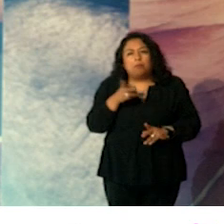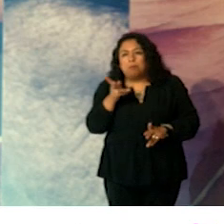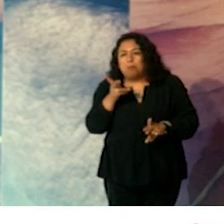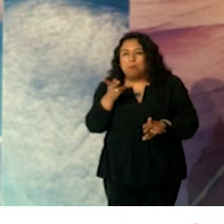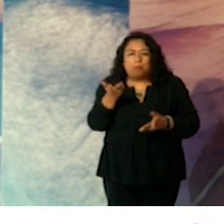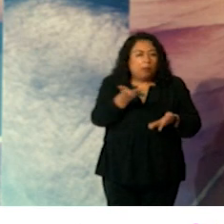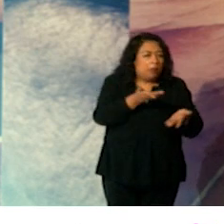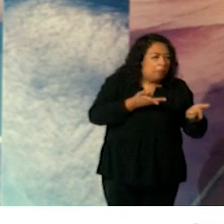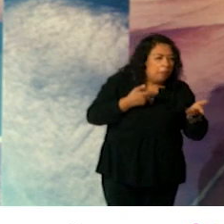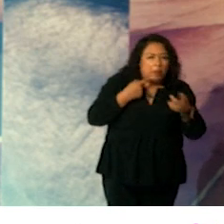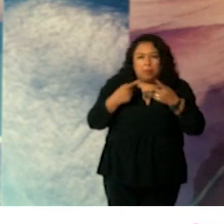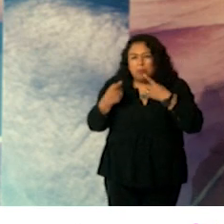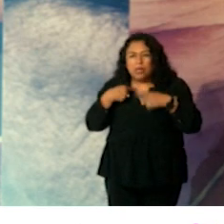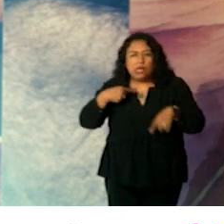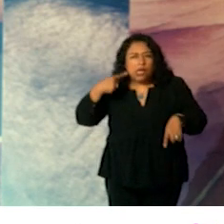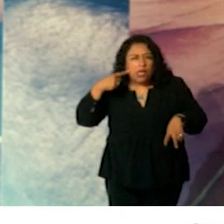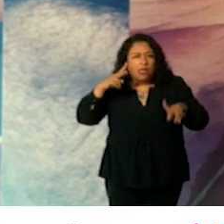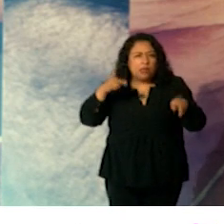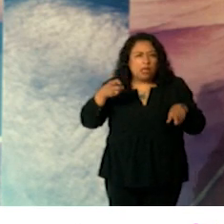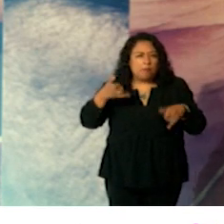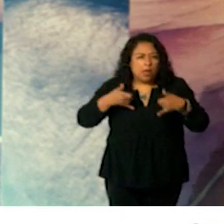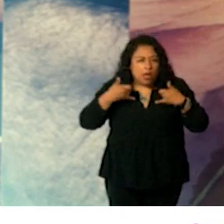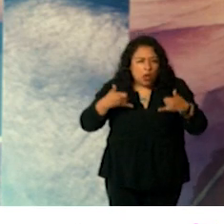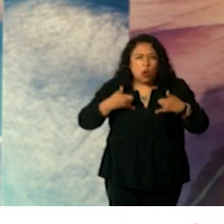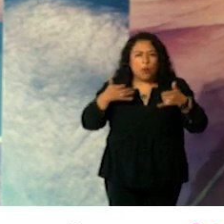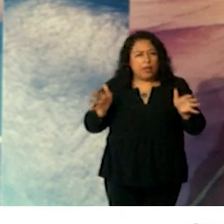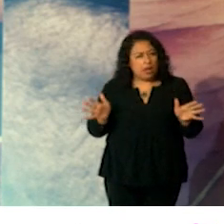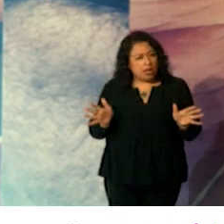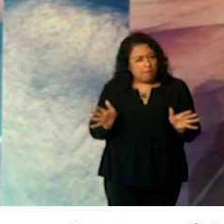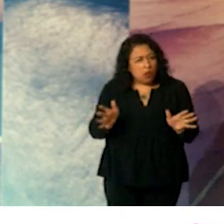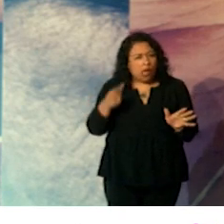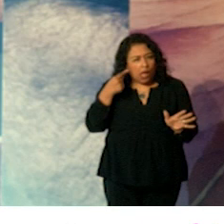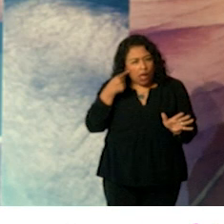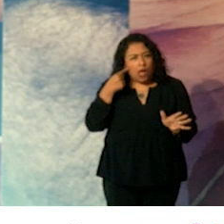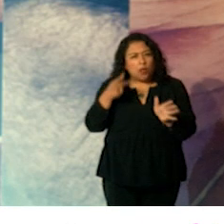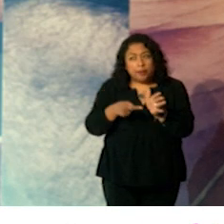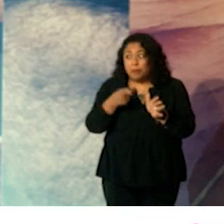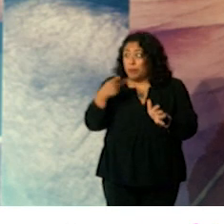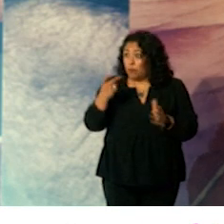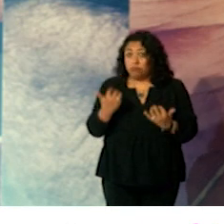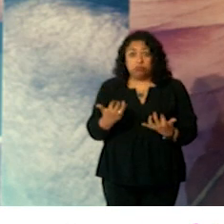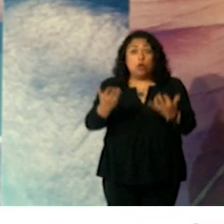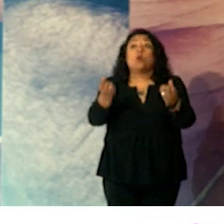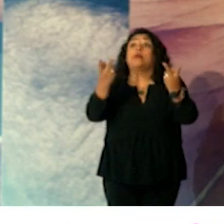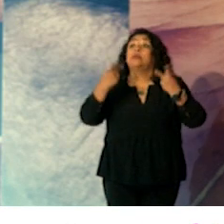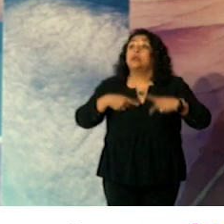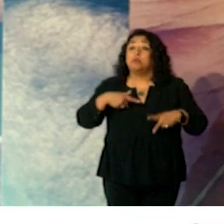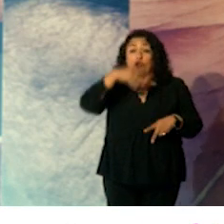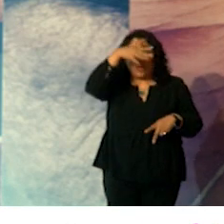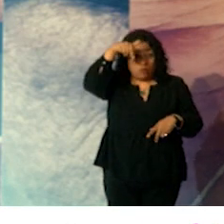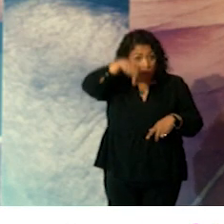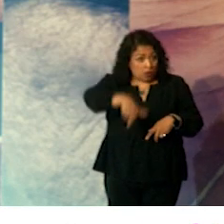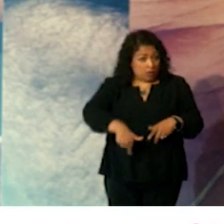estos días he oído mucho que se habla de la juventud, del empuje, pero vean cuántas personas mayores estamos